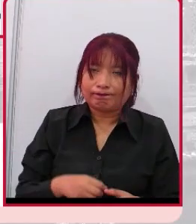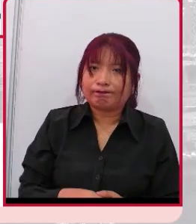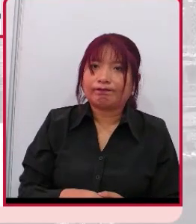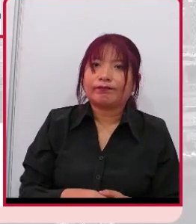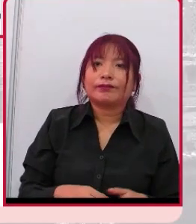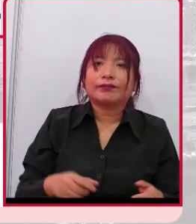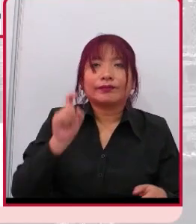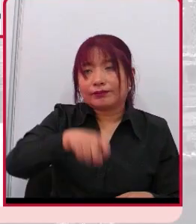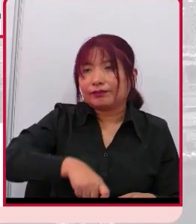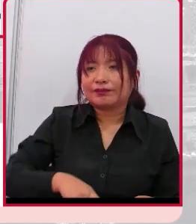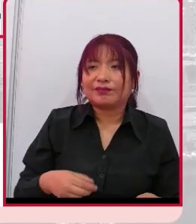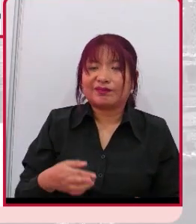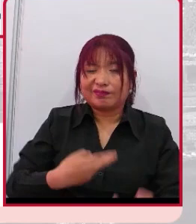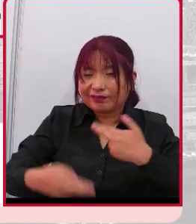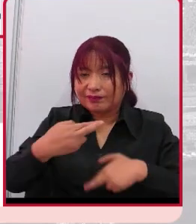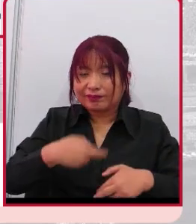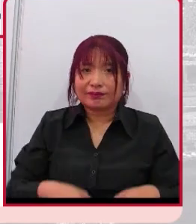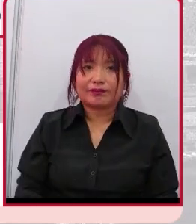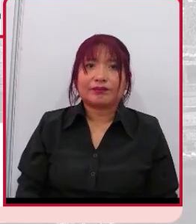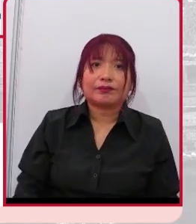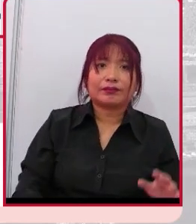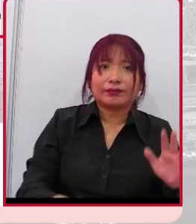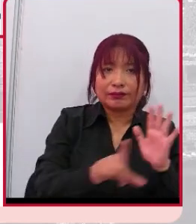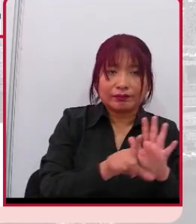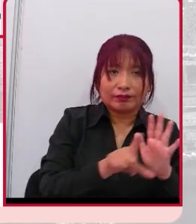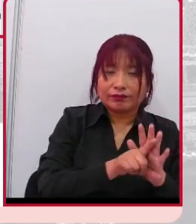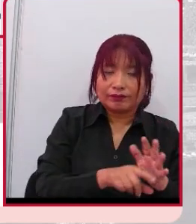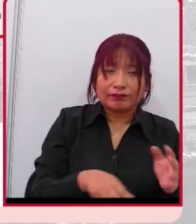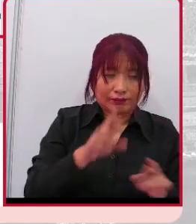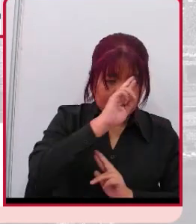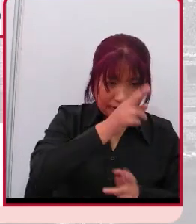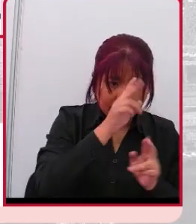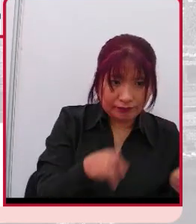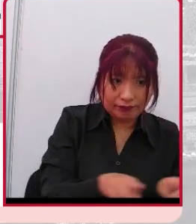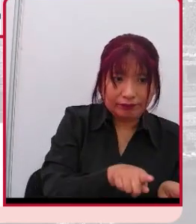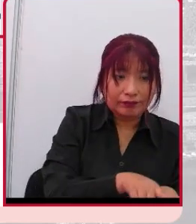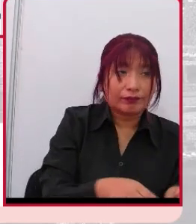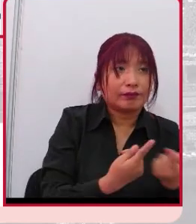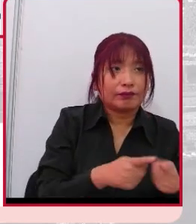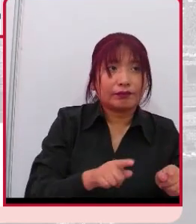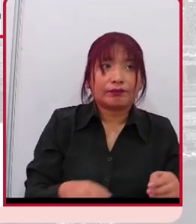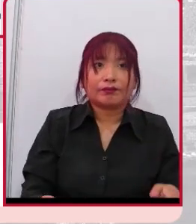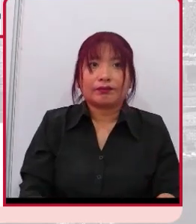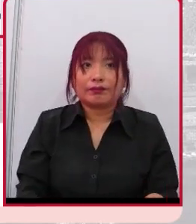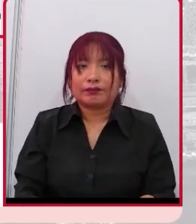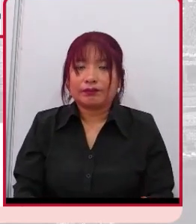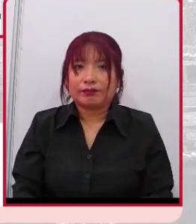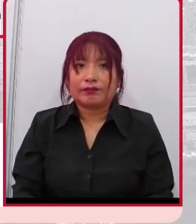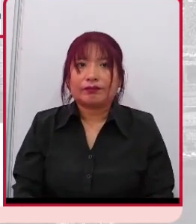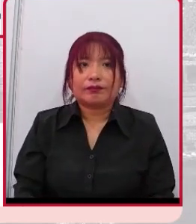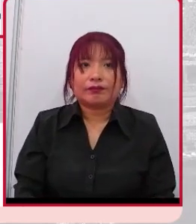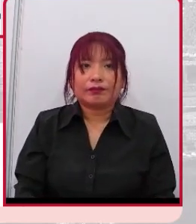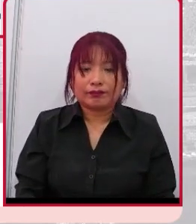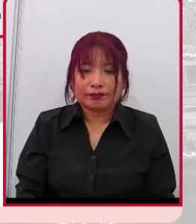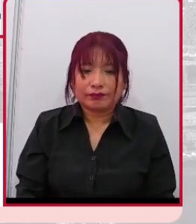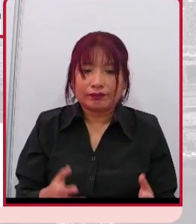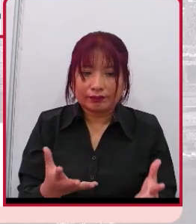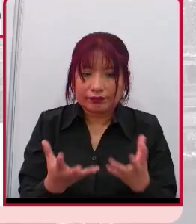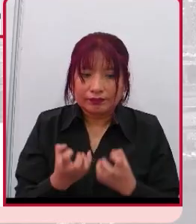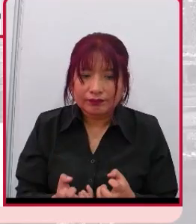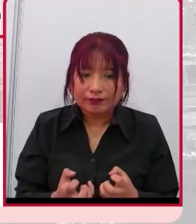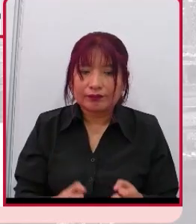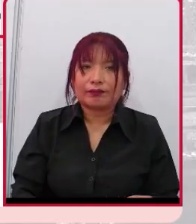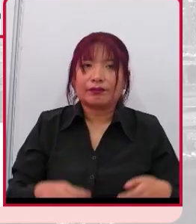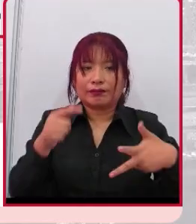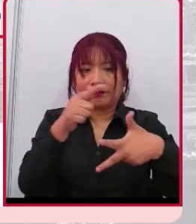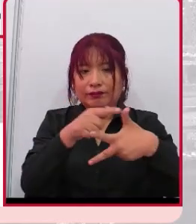subir la recuperación, al margen de la ley de cabeza que tenga que ingresar por parte de... Es así que se implementaron 3 hitos